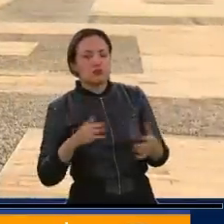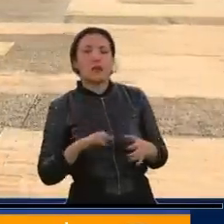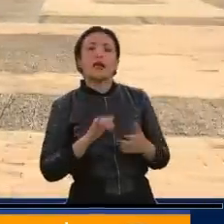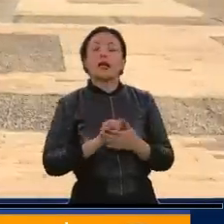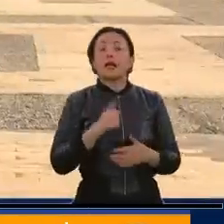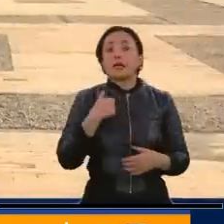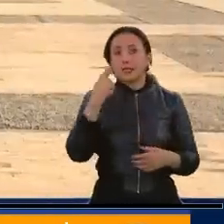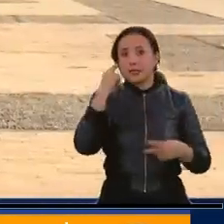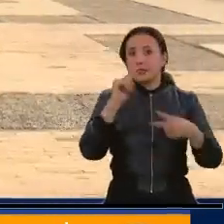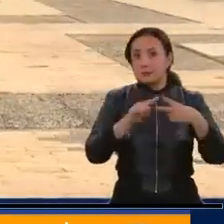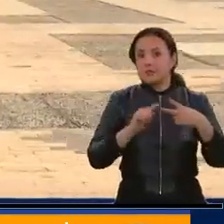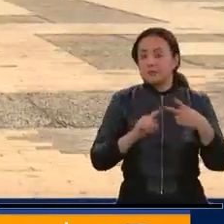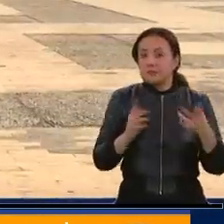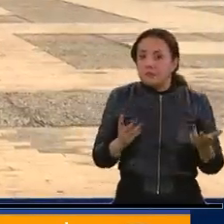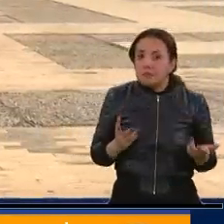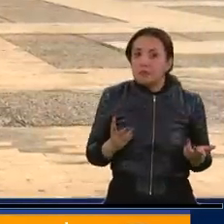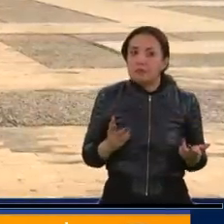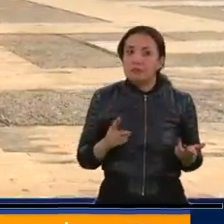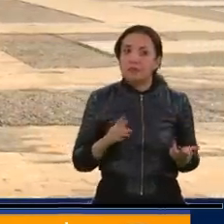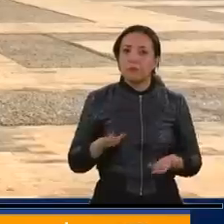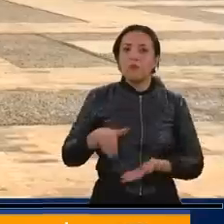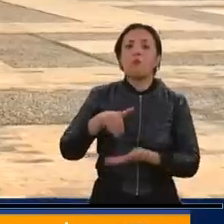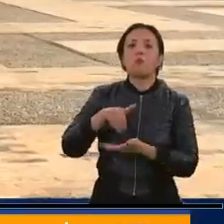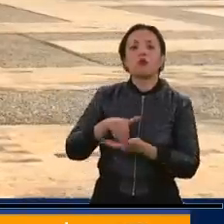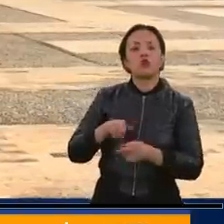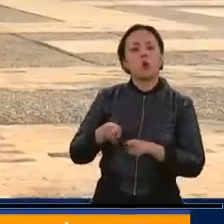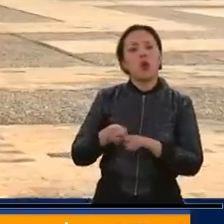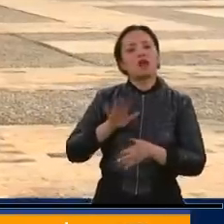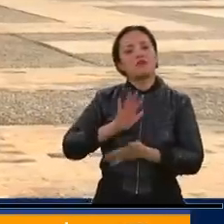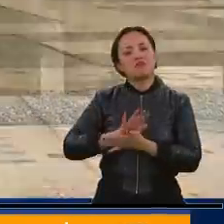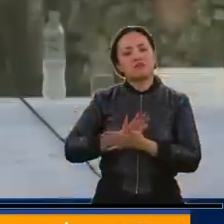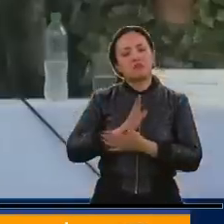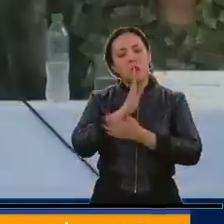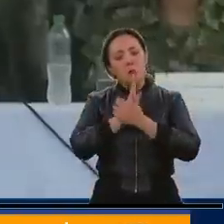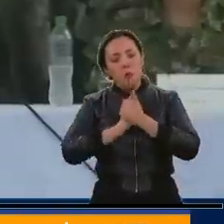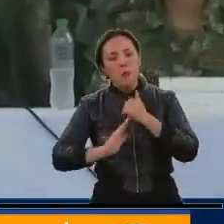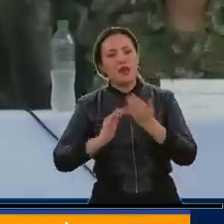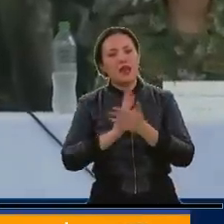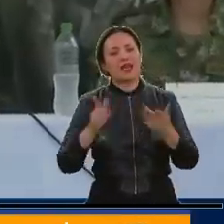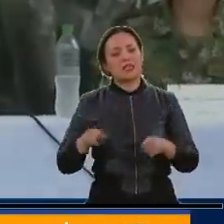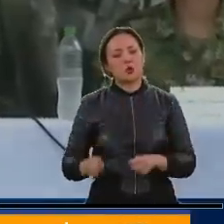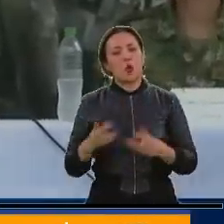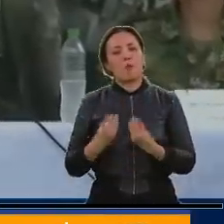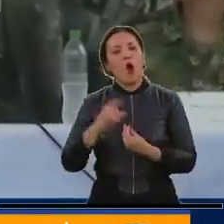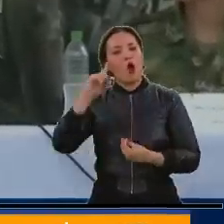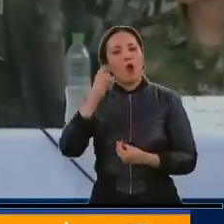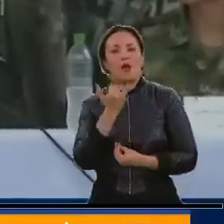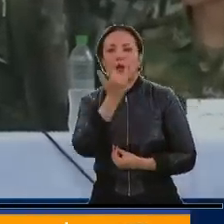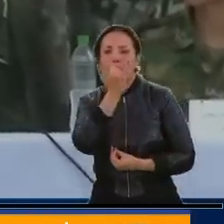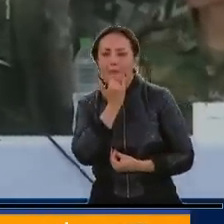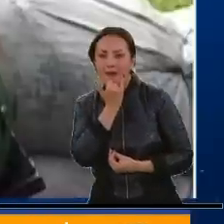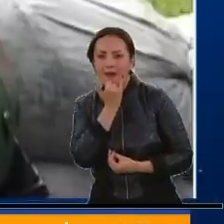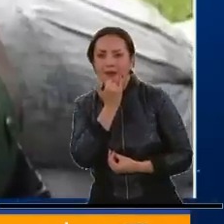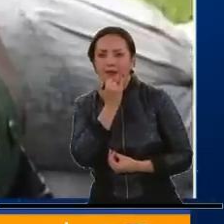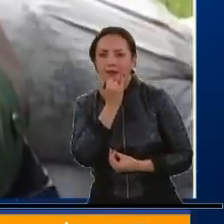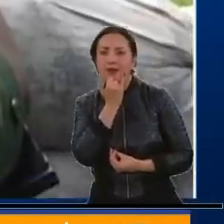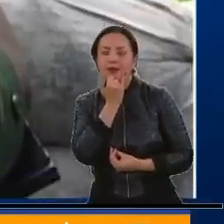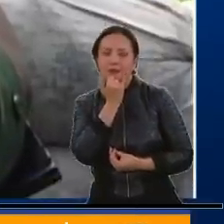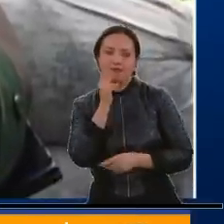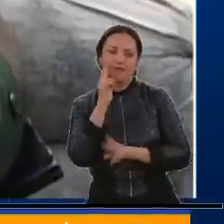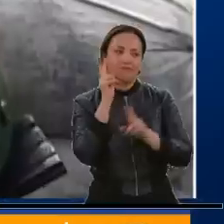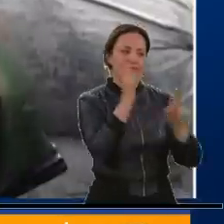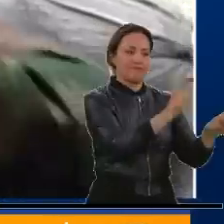yo creo que es una posición tranquila y humilde frente a un error que cometió el gobierno, y le reconoce al